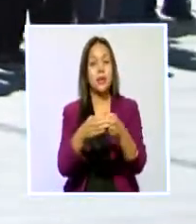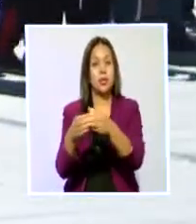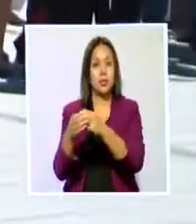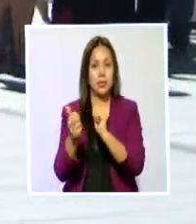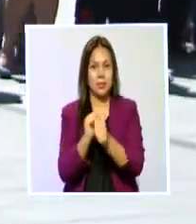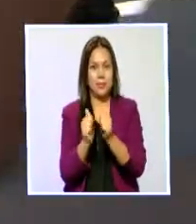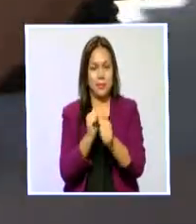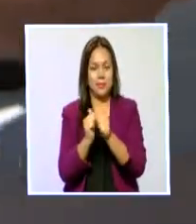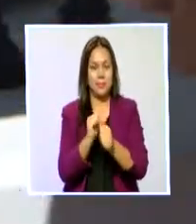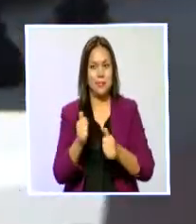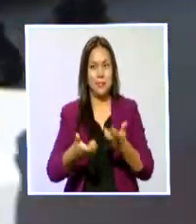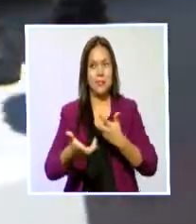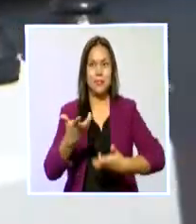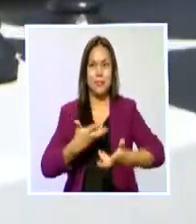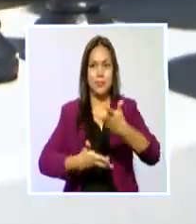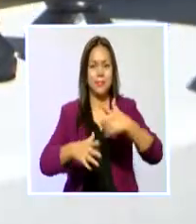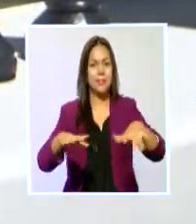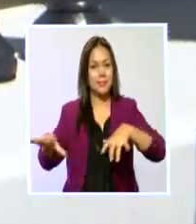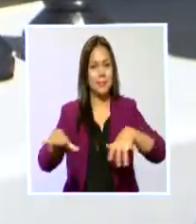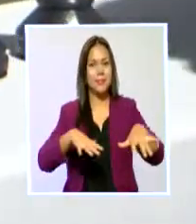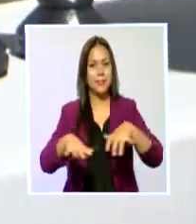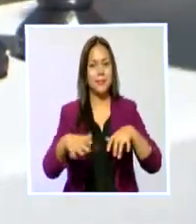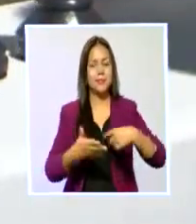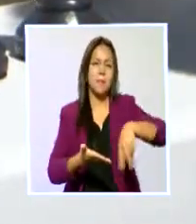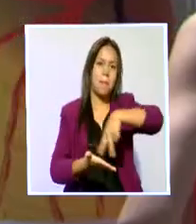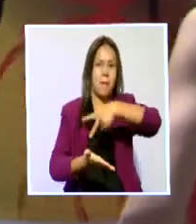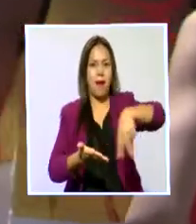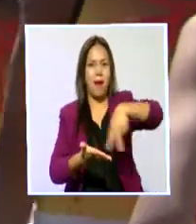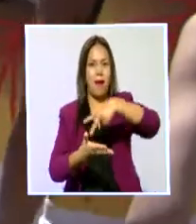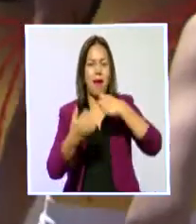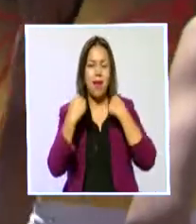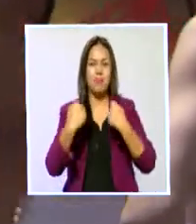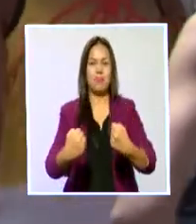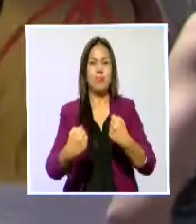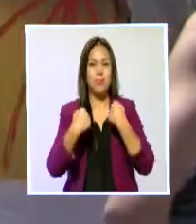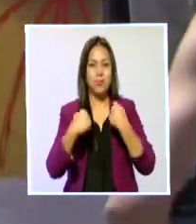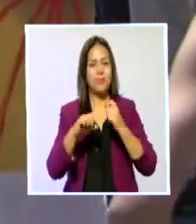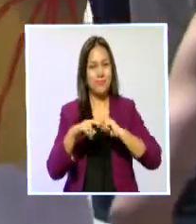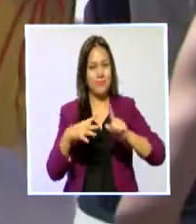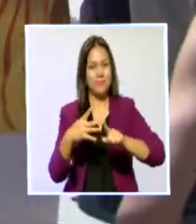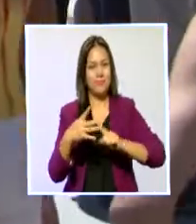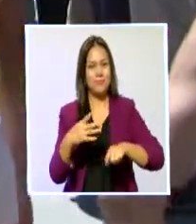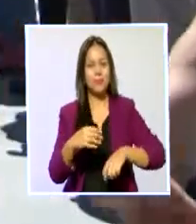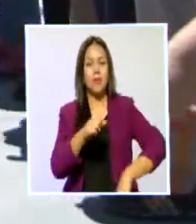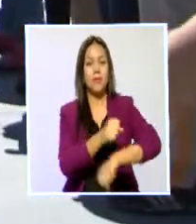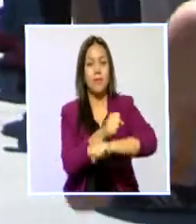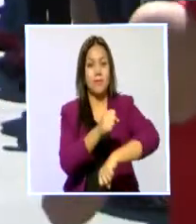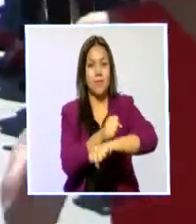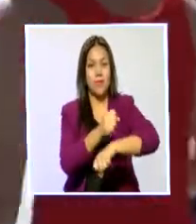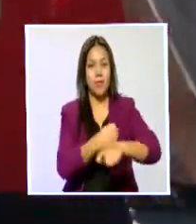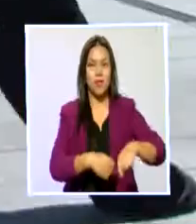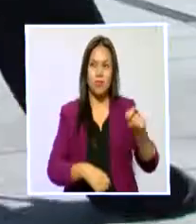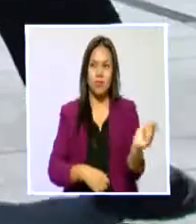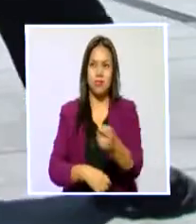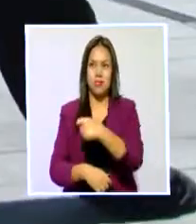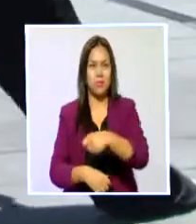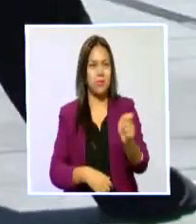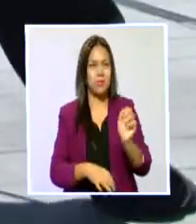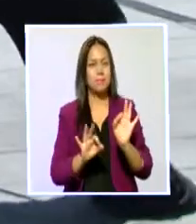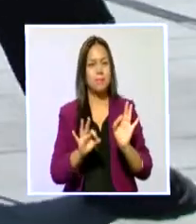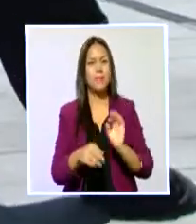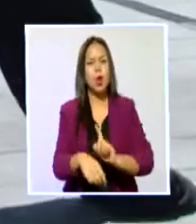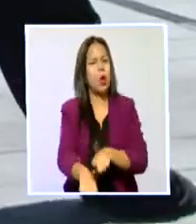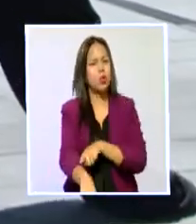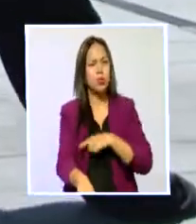deportivas compartieron actividades como la bailoterapia, gimnasia rítmica, fútbol, tenis, hábitos saludables y